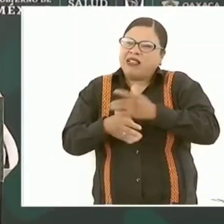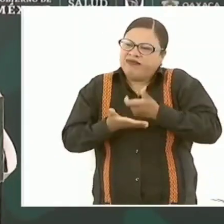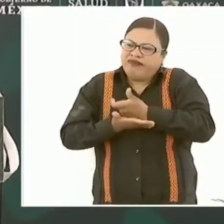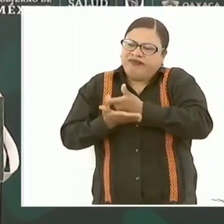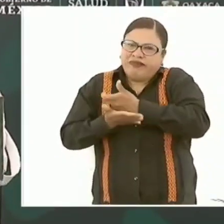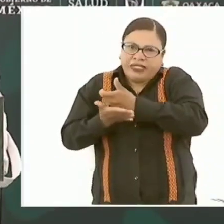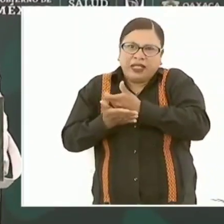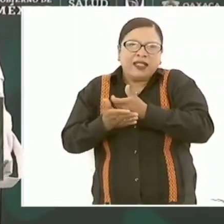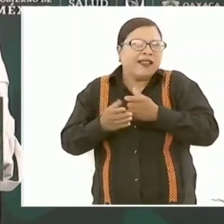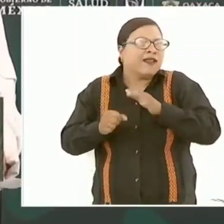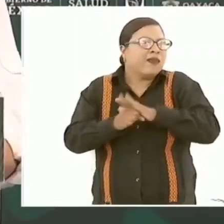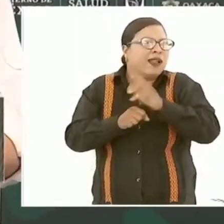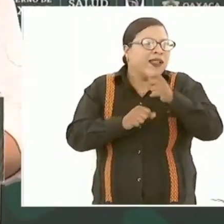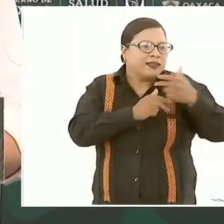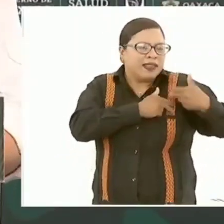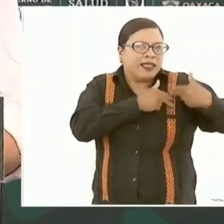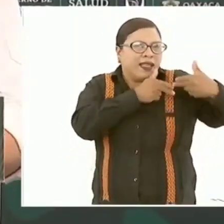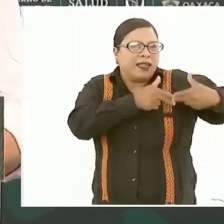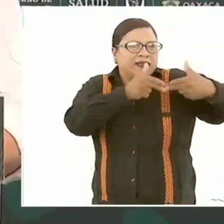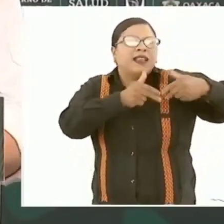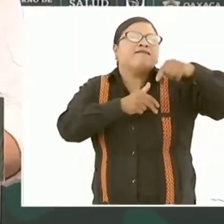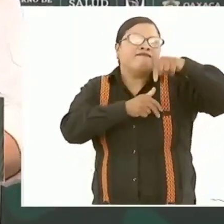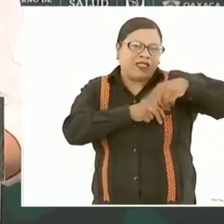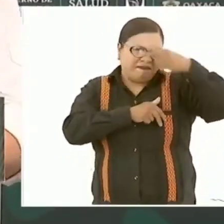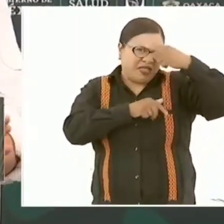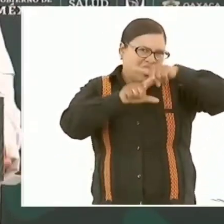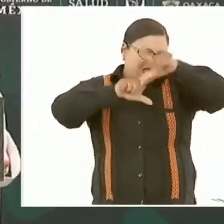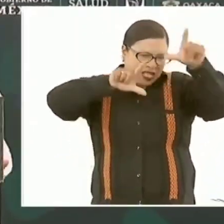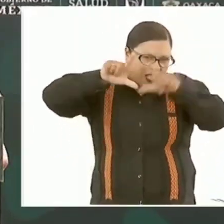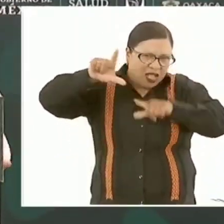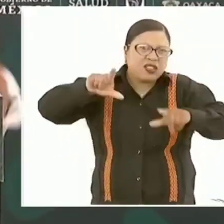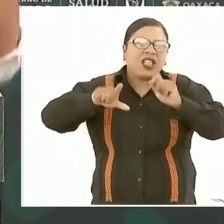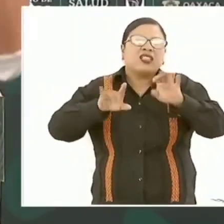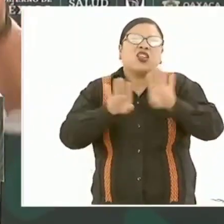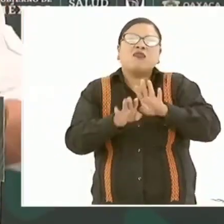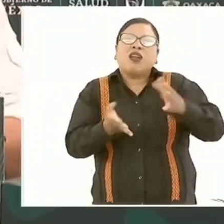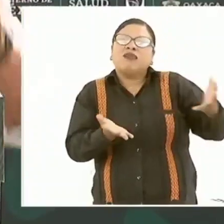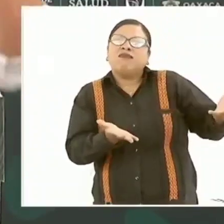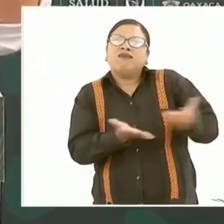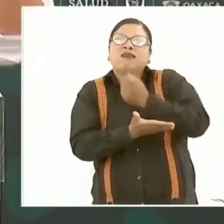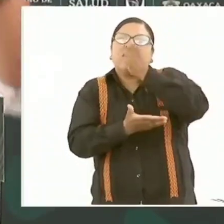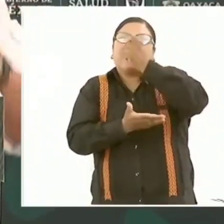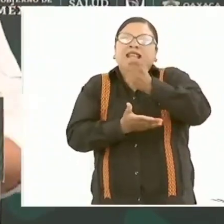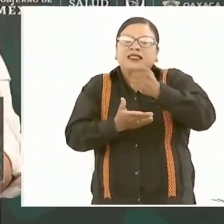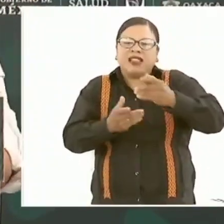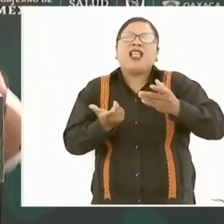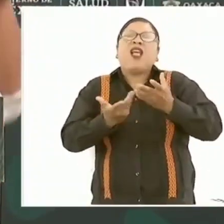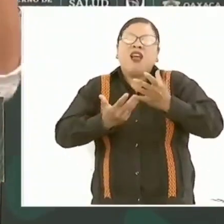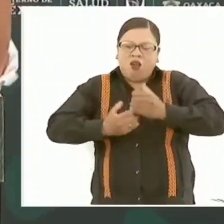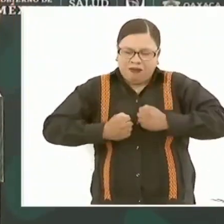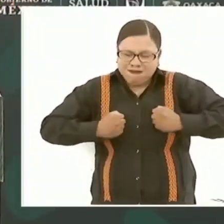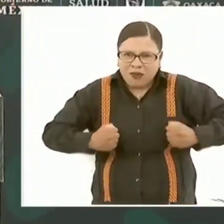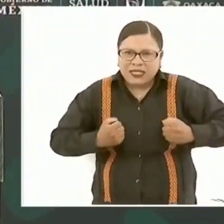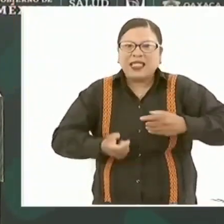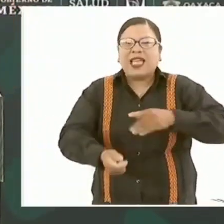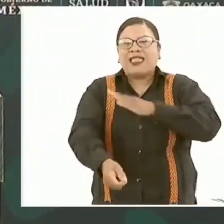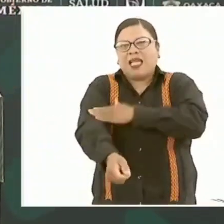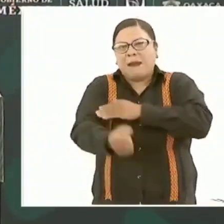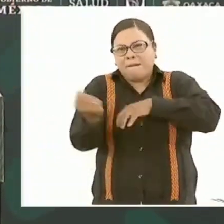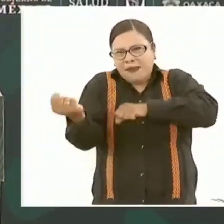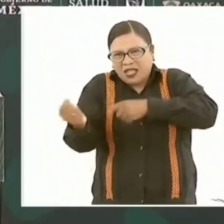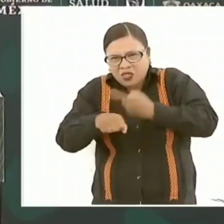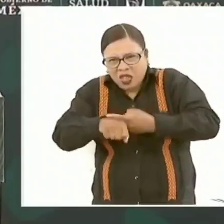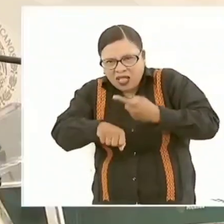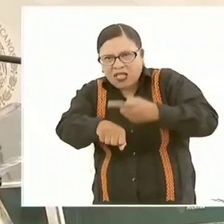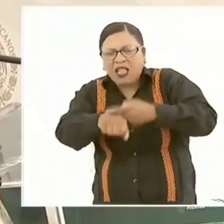Que nos convertimos los mexicanos y las mexicanas en campeones en obesidad, en hipertensión, en dislipidemias